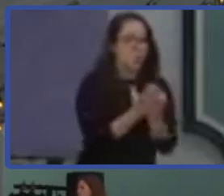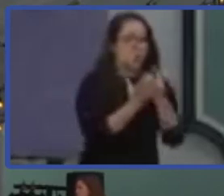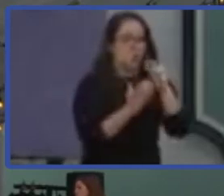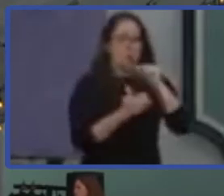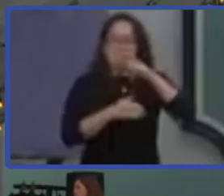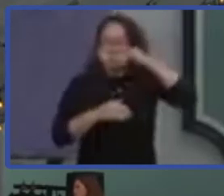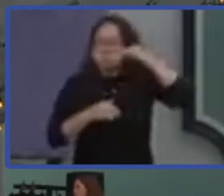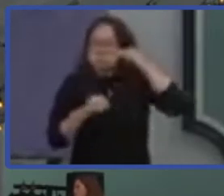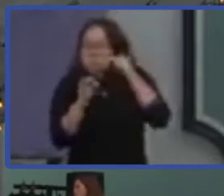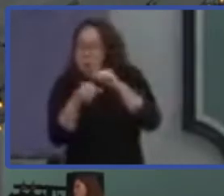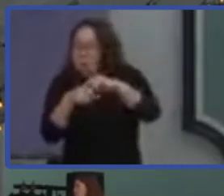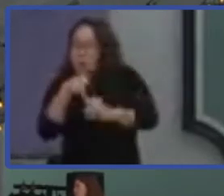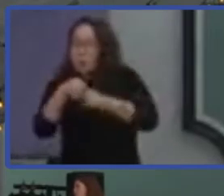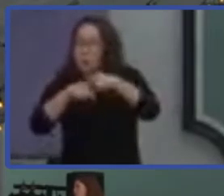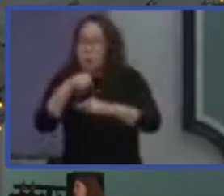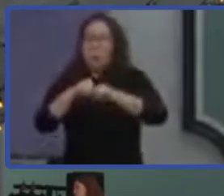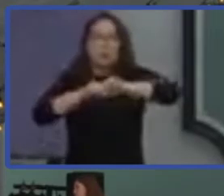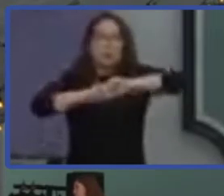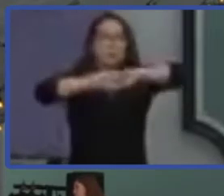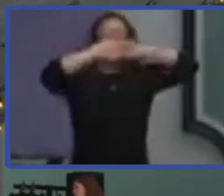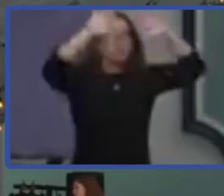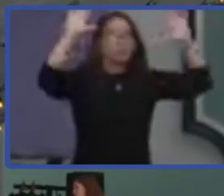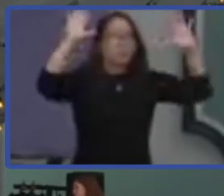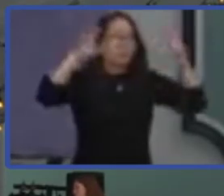elementales pero sería padre ¿no?